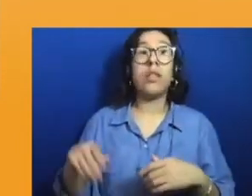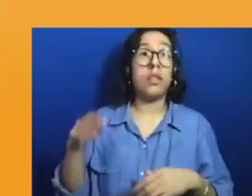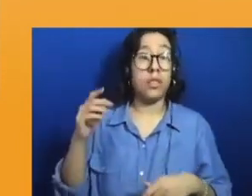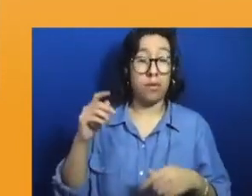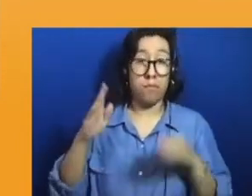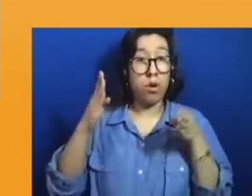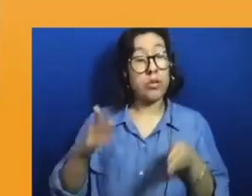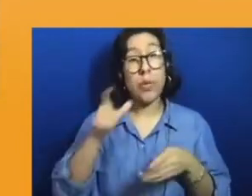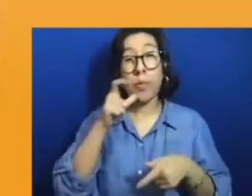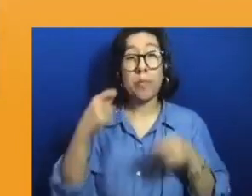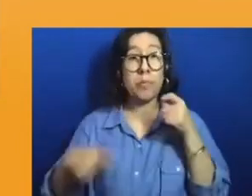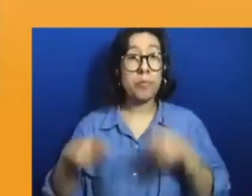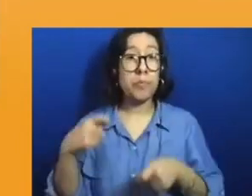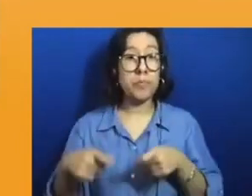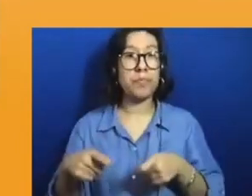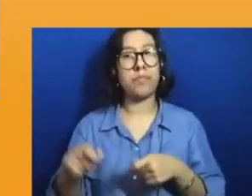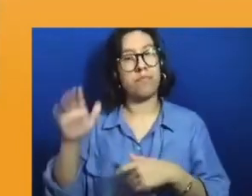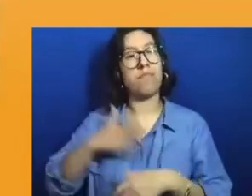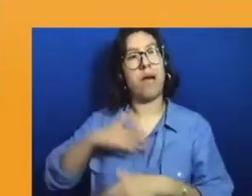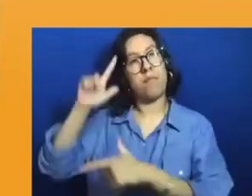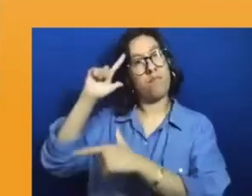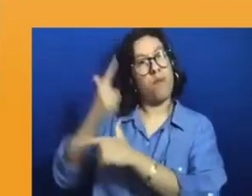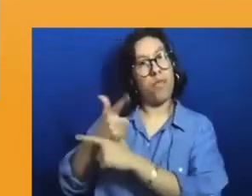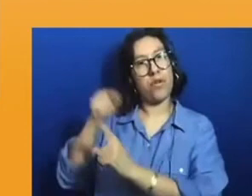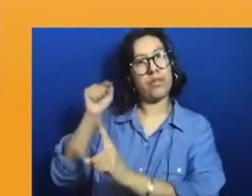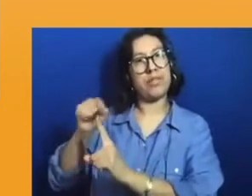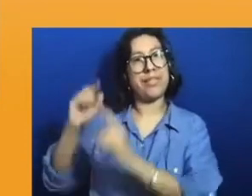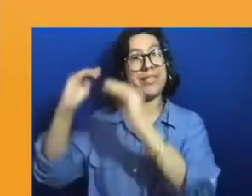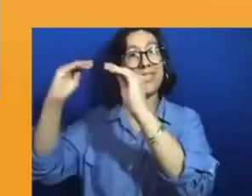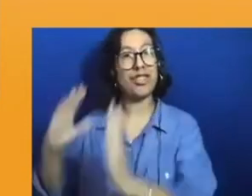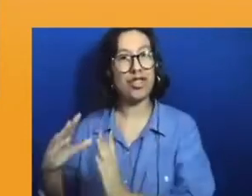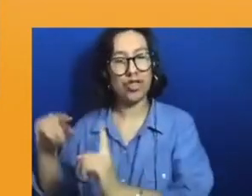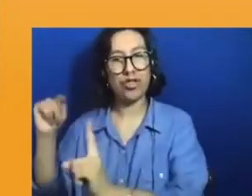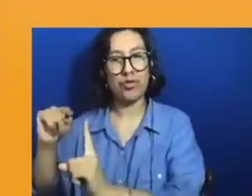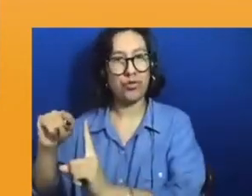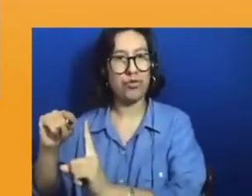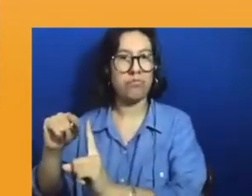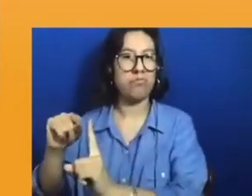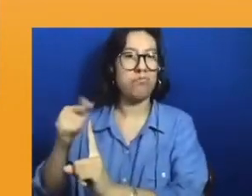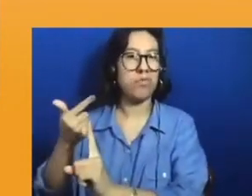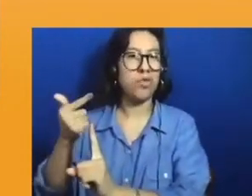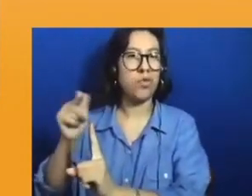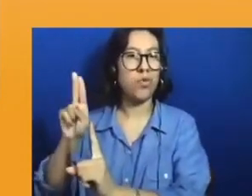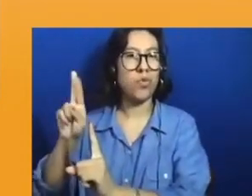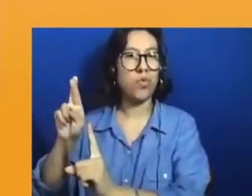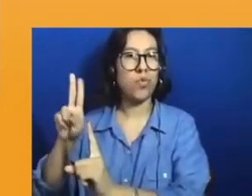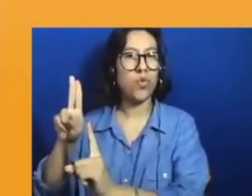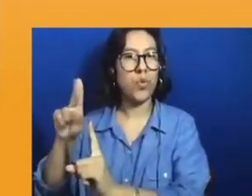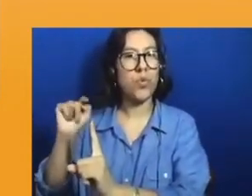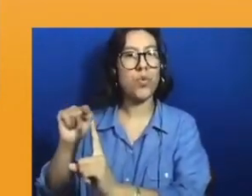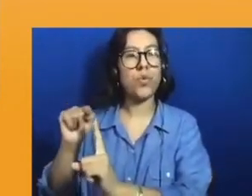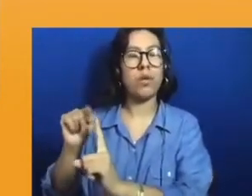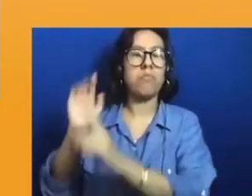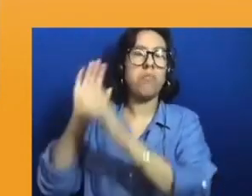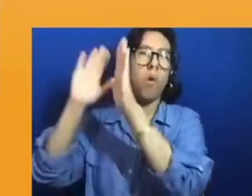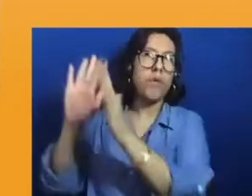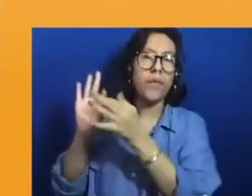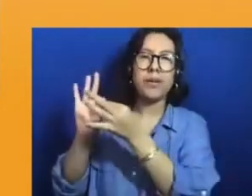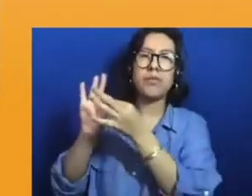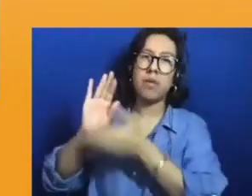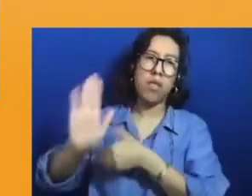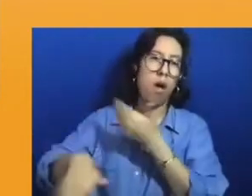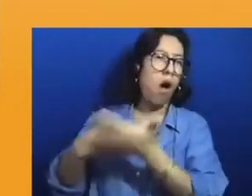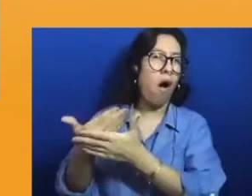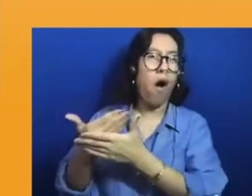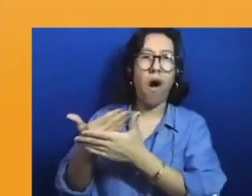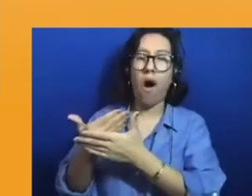mí, Anamekum, es el maestro de mi hermano, su gurú, y yo tengo una excelente relación